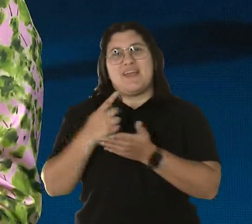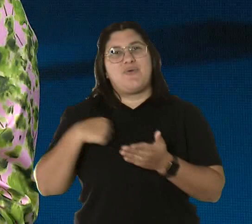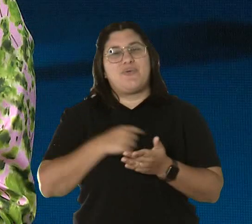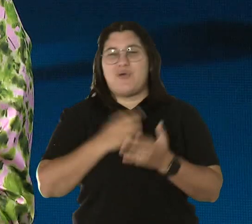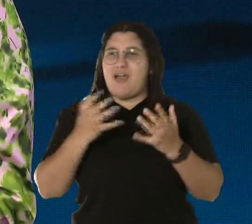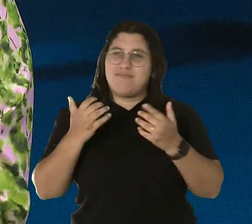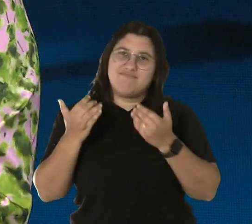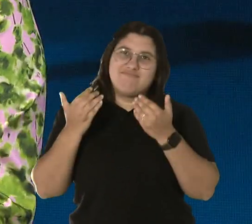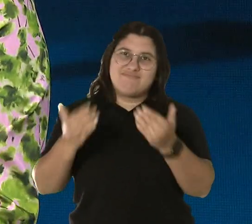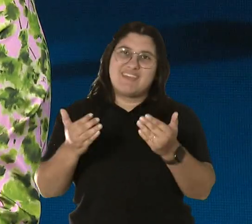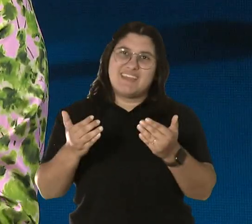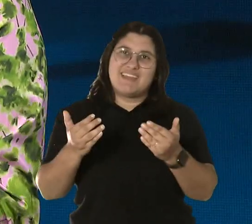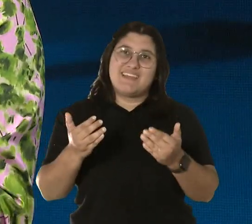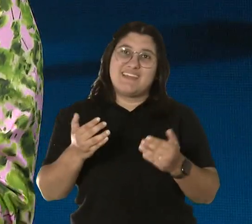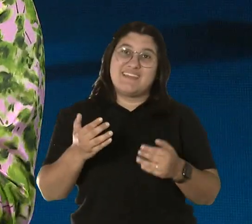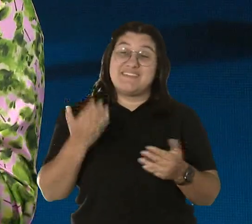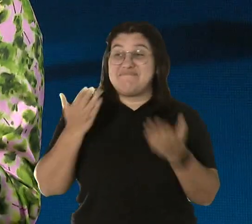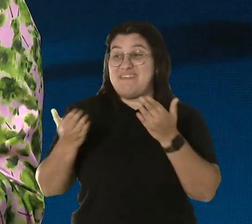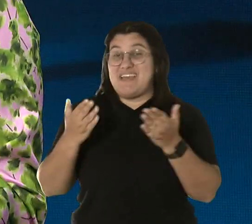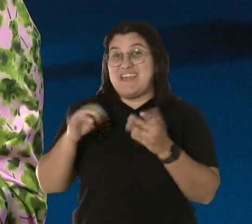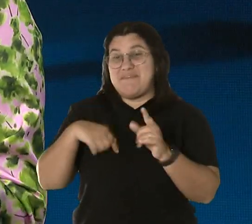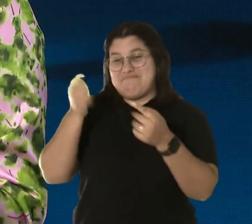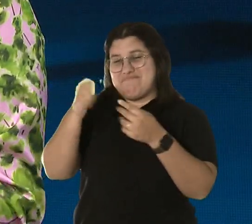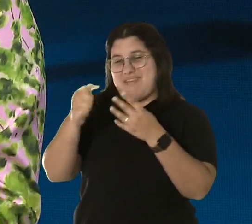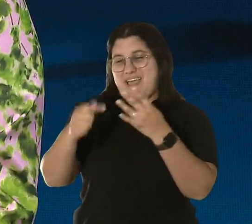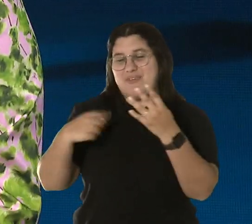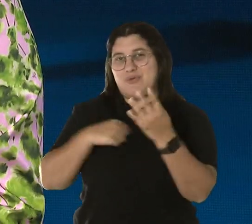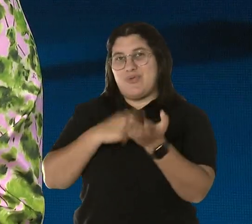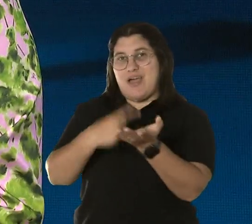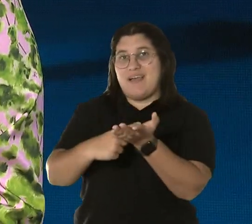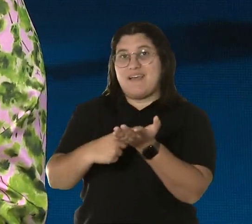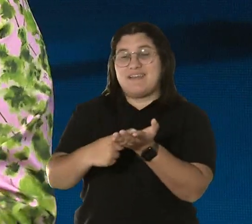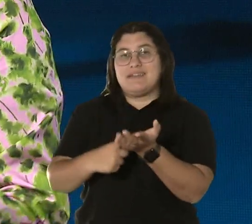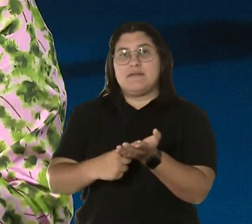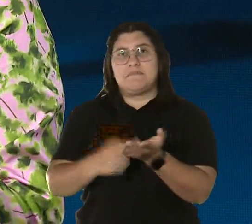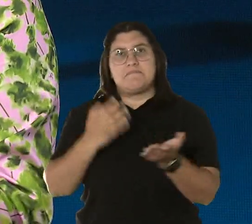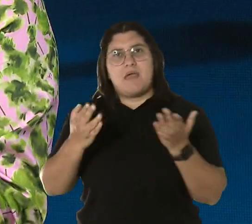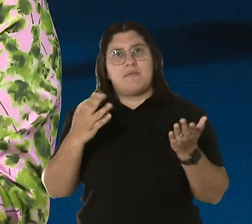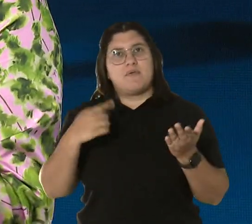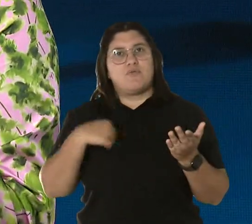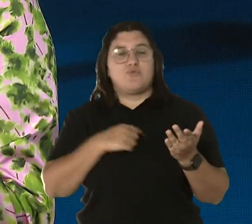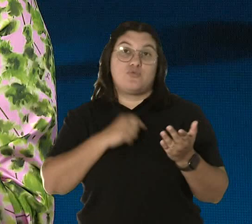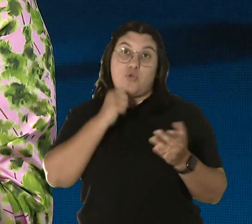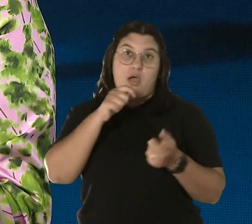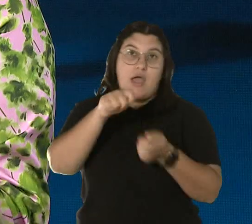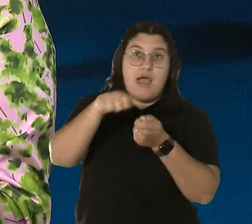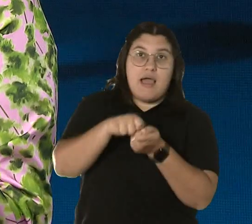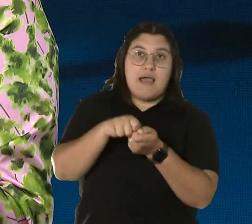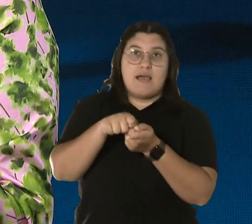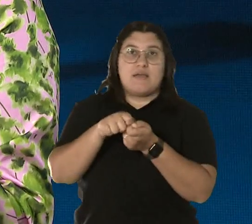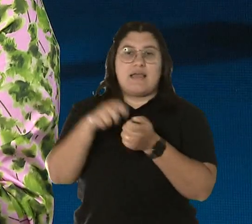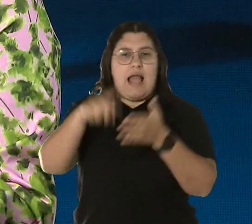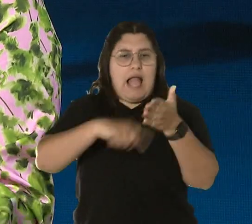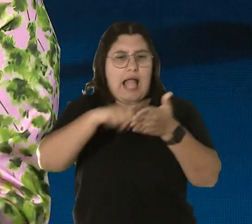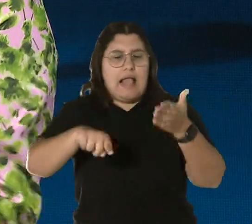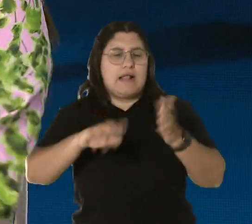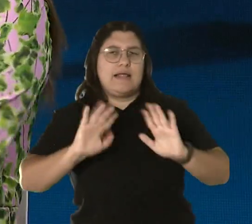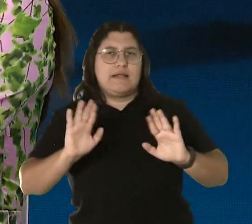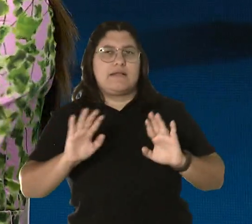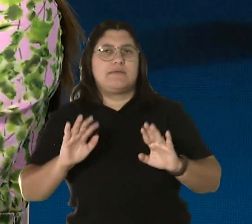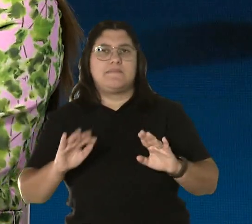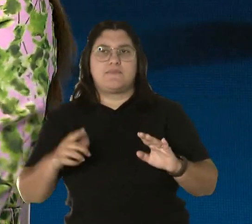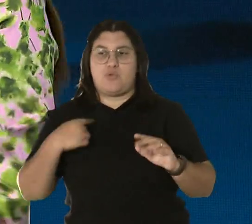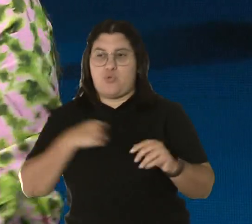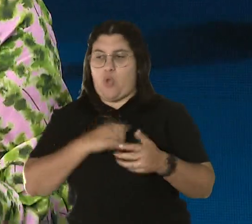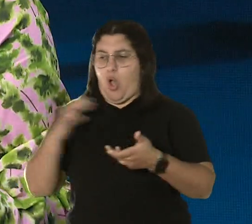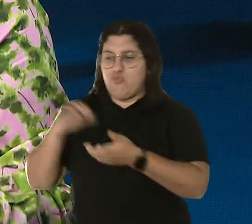hacia adelante. Así que quizás con estos puntitos que hemos hablado, ¿verdad?, en este programa, no es en términos de crítica, sino en términos de cómo podemos